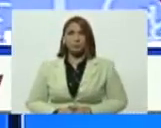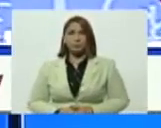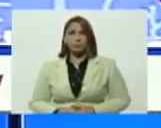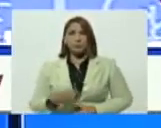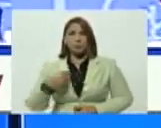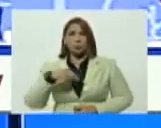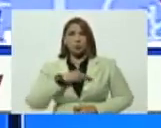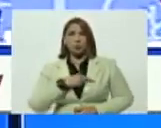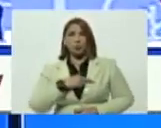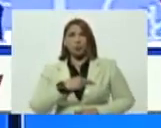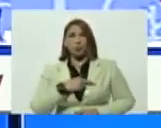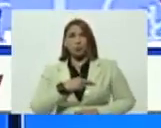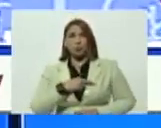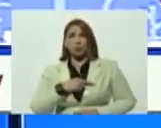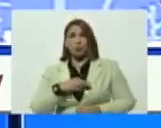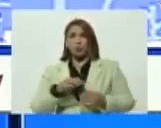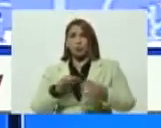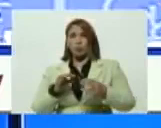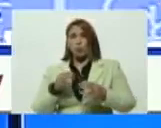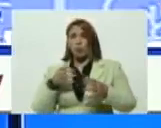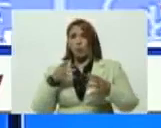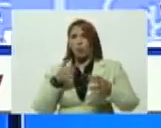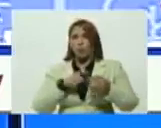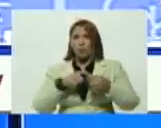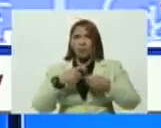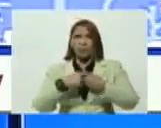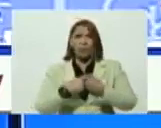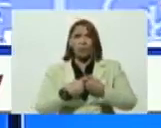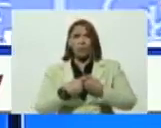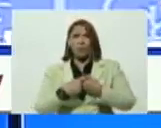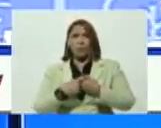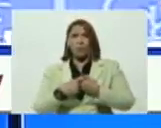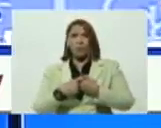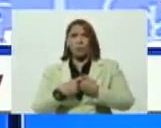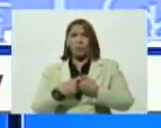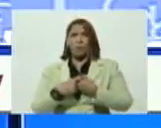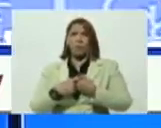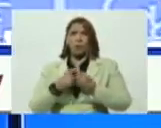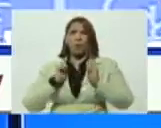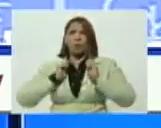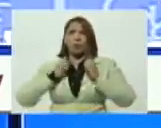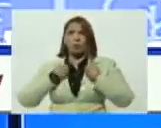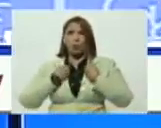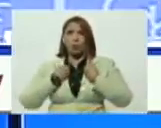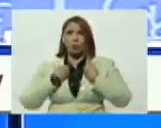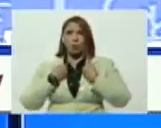estamos conformando el comando de campaña Aristóbulo Isturiz.